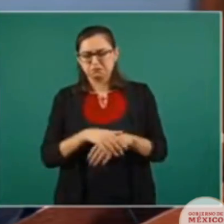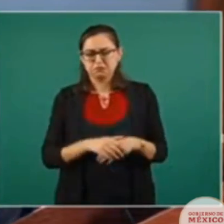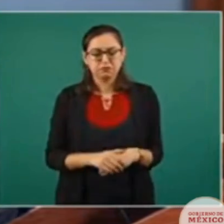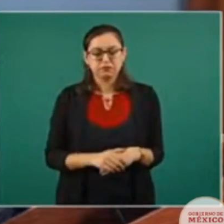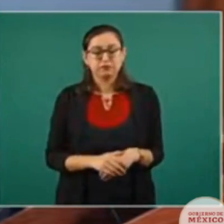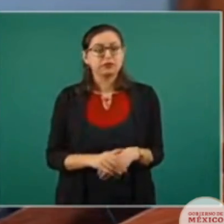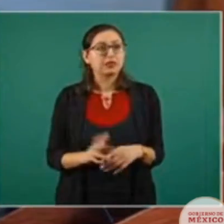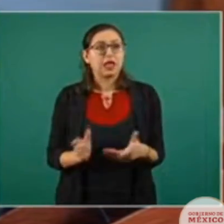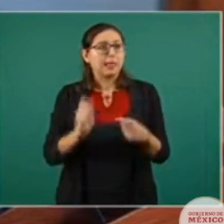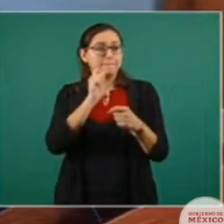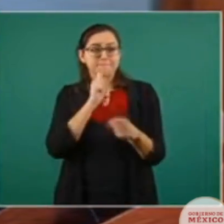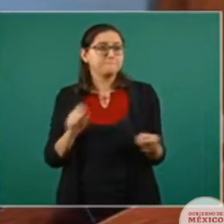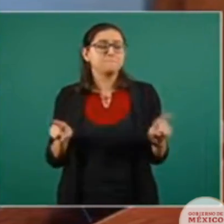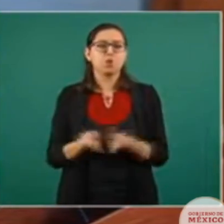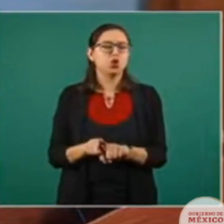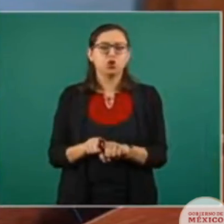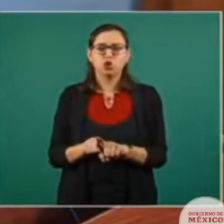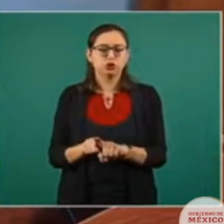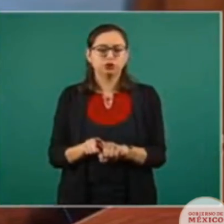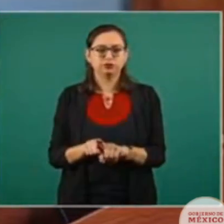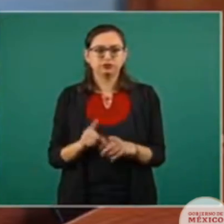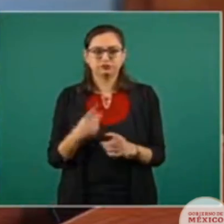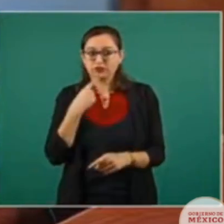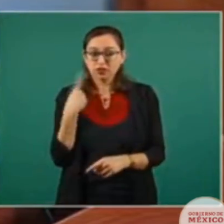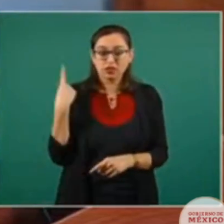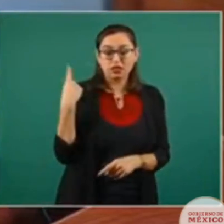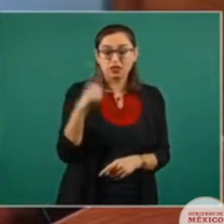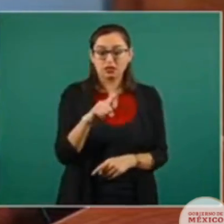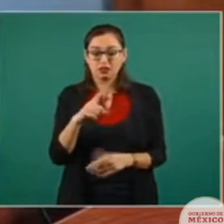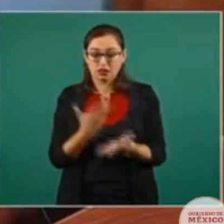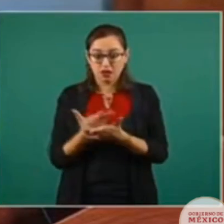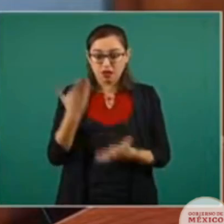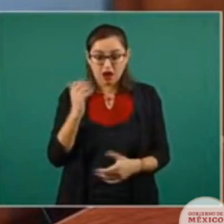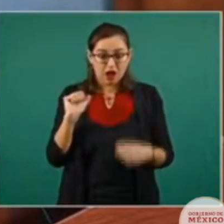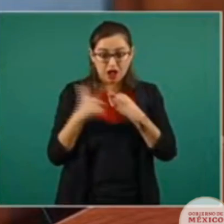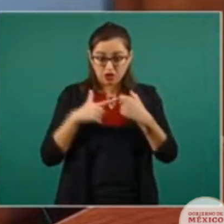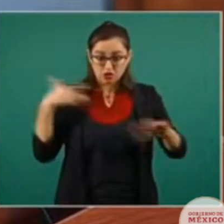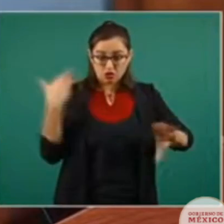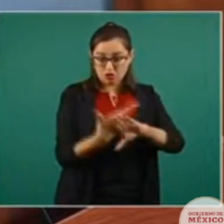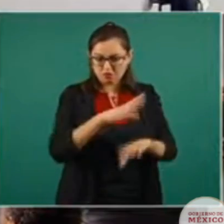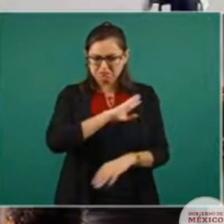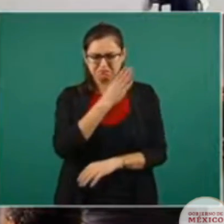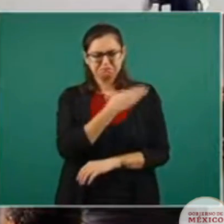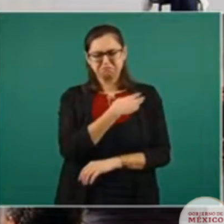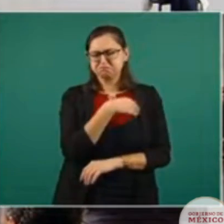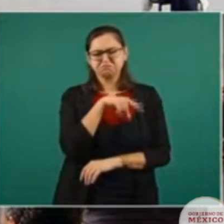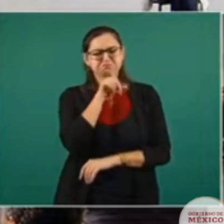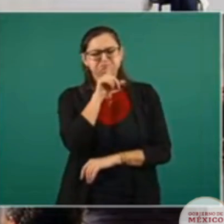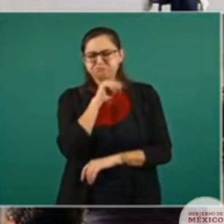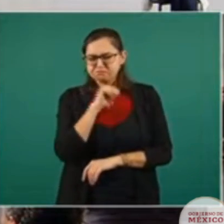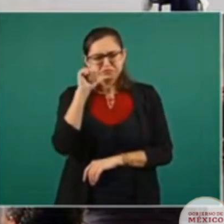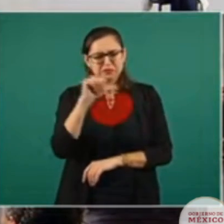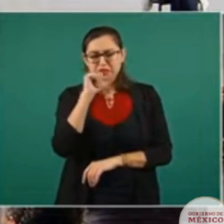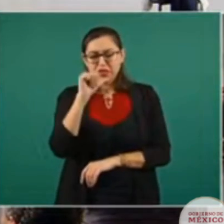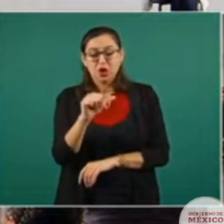el propósito de proceder de manera legal ante los mismos. En cambio, México